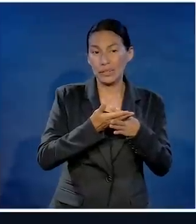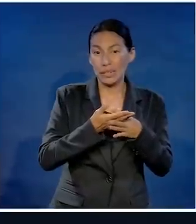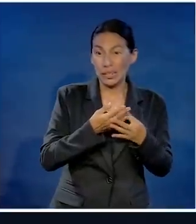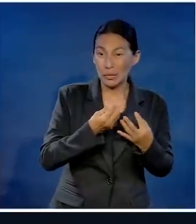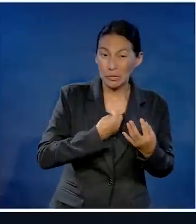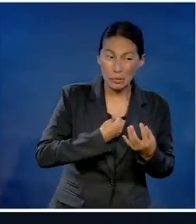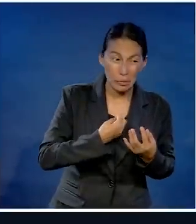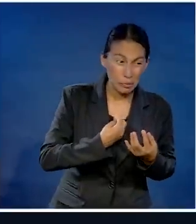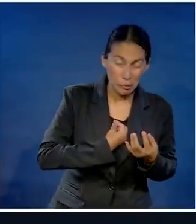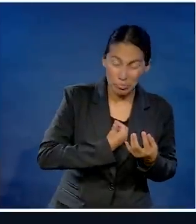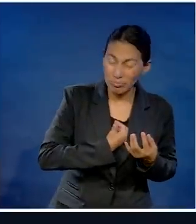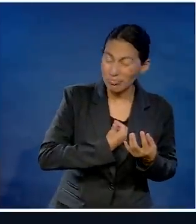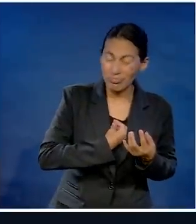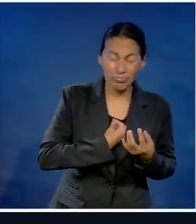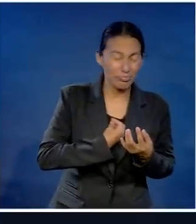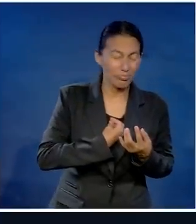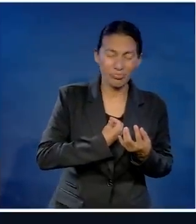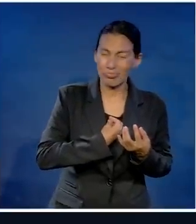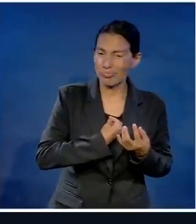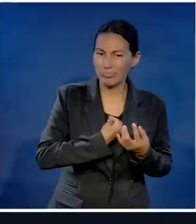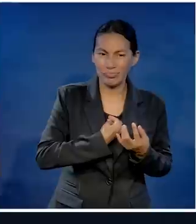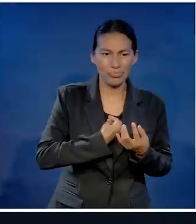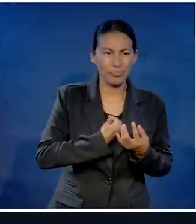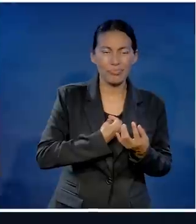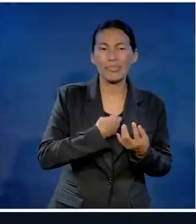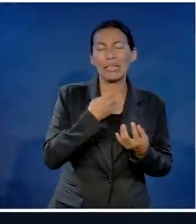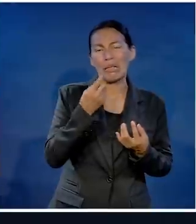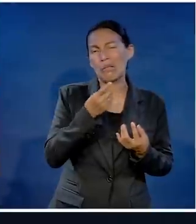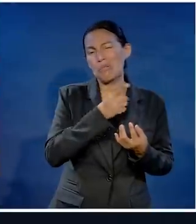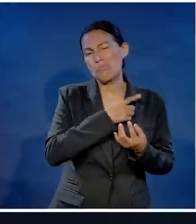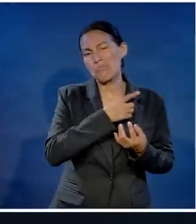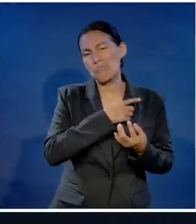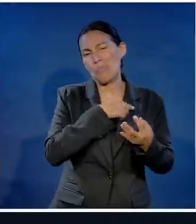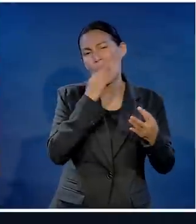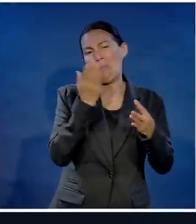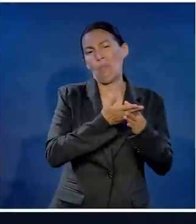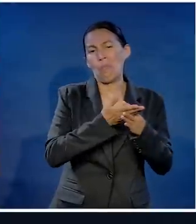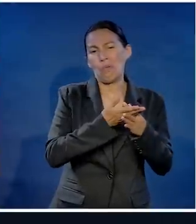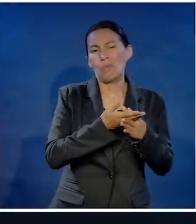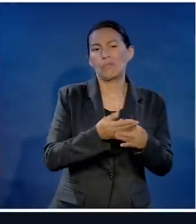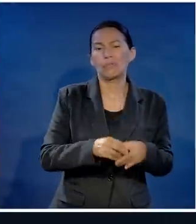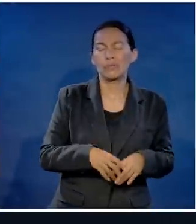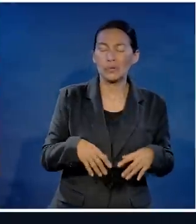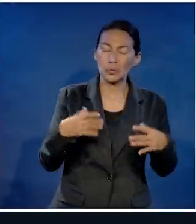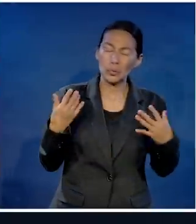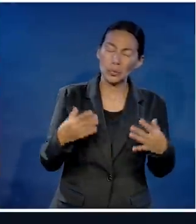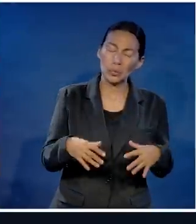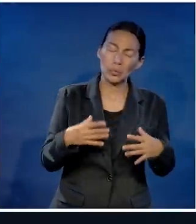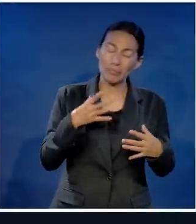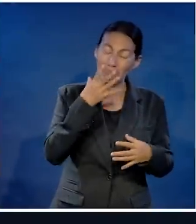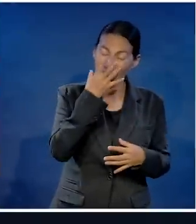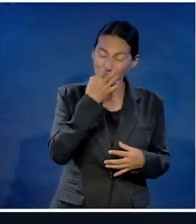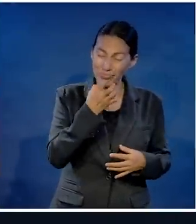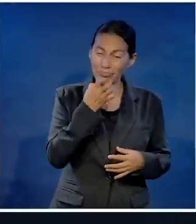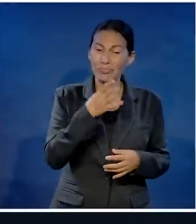No soportó haber perdido su vida entera y se la quitó él mismo.